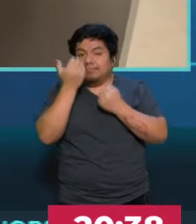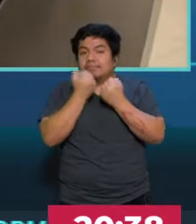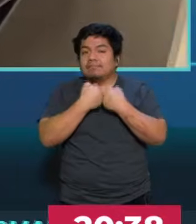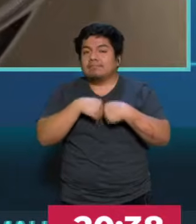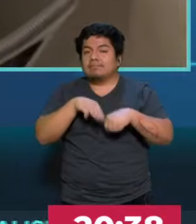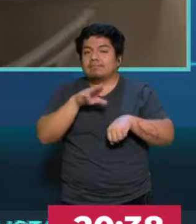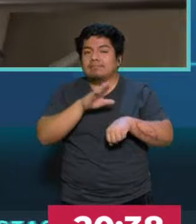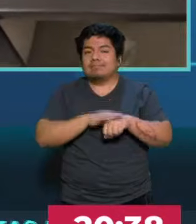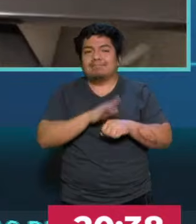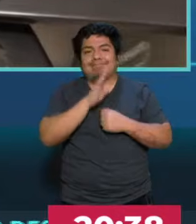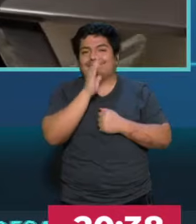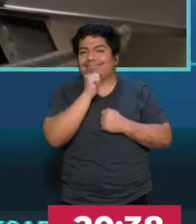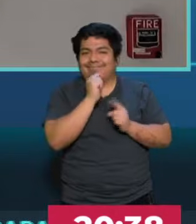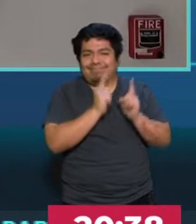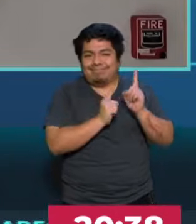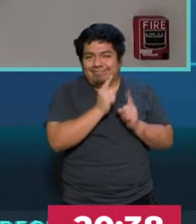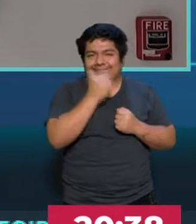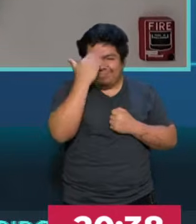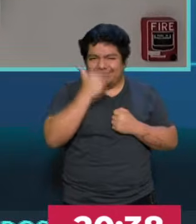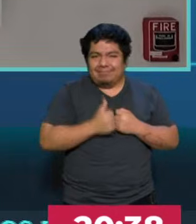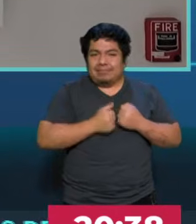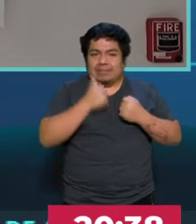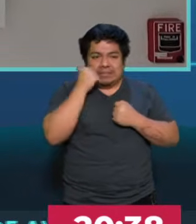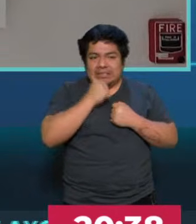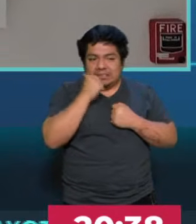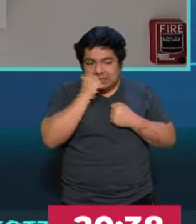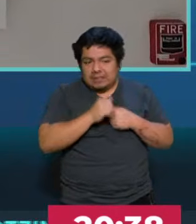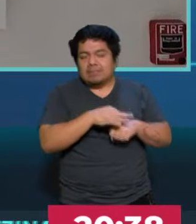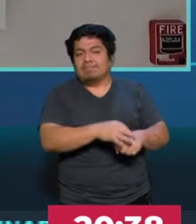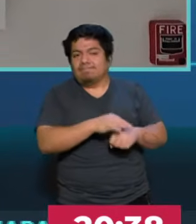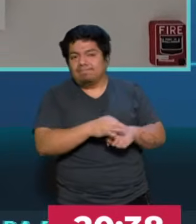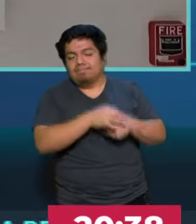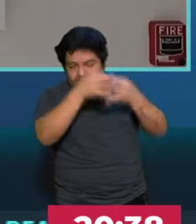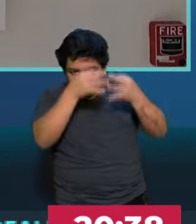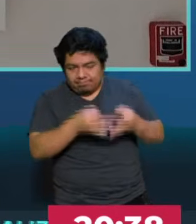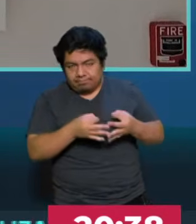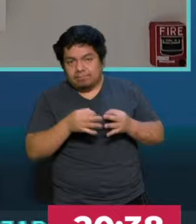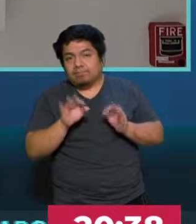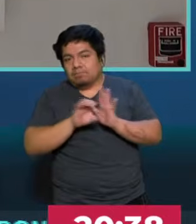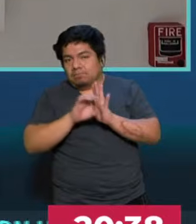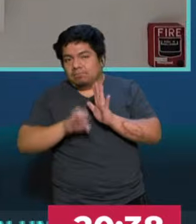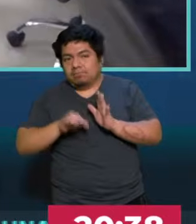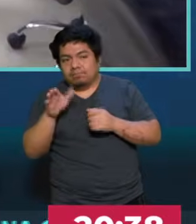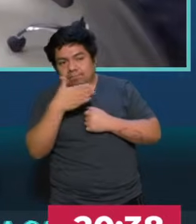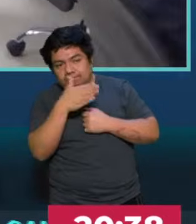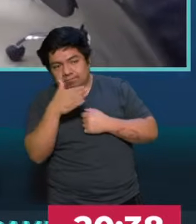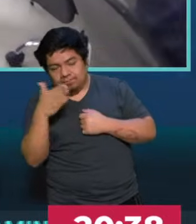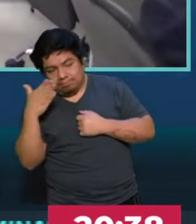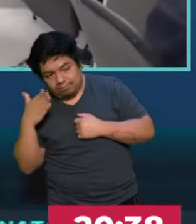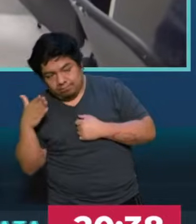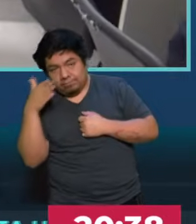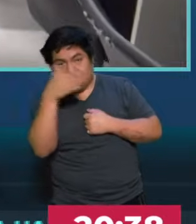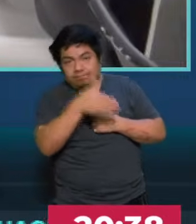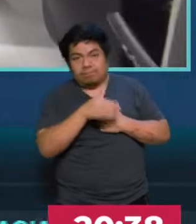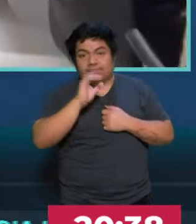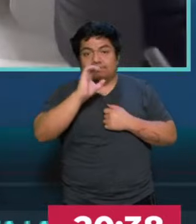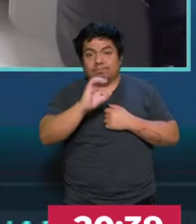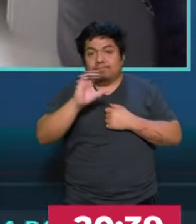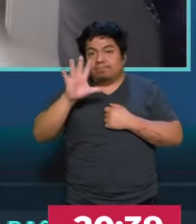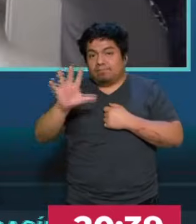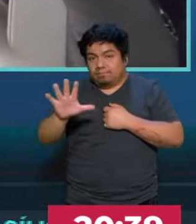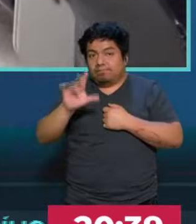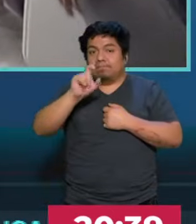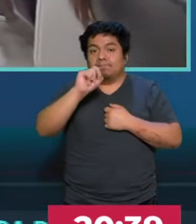puede dudar cuando se trata de una historia verosímil y entonces se envía, por ejemplo, la ambulancia. Hay que recordar que en el C5 trabajamos